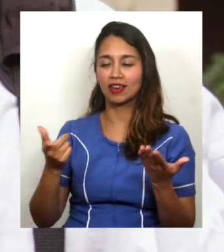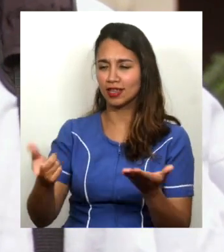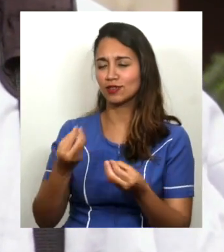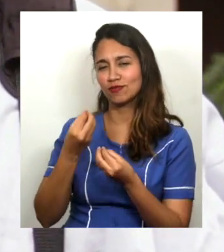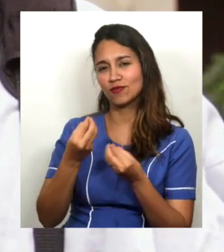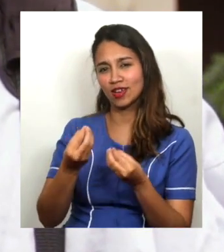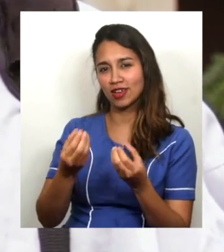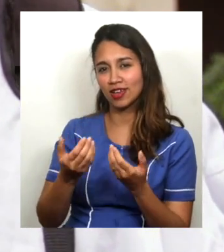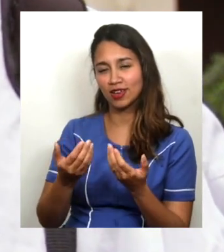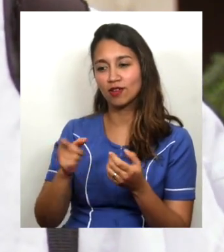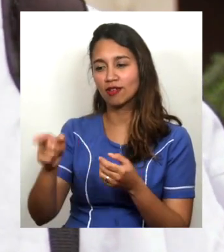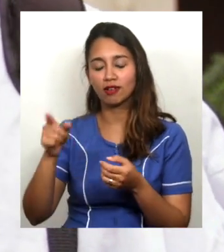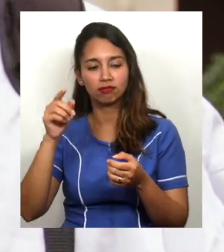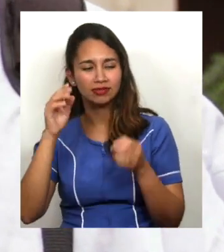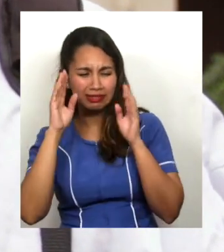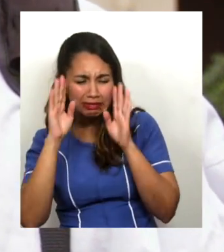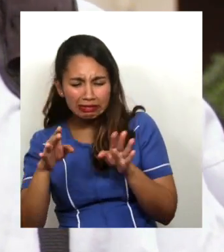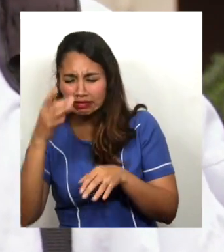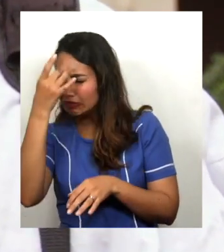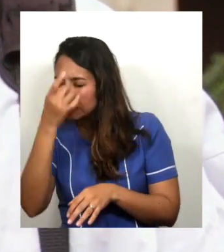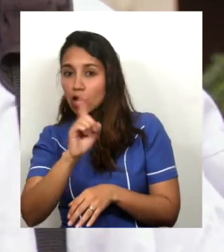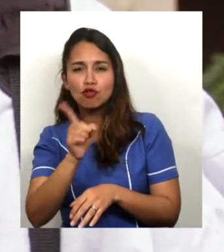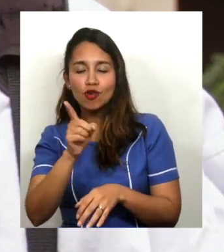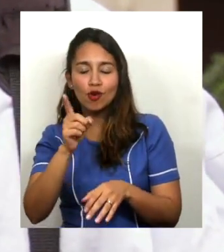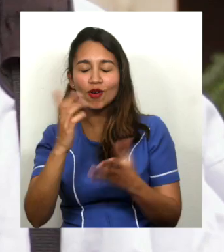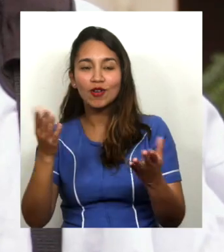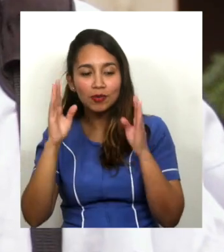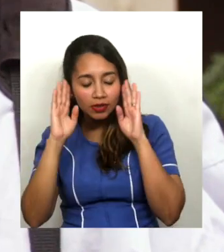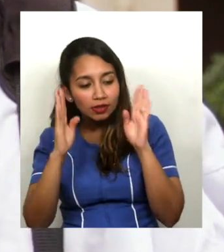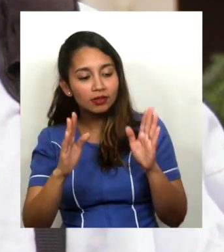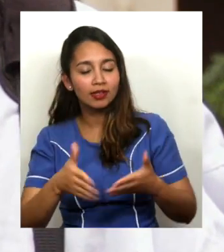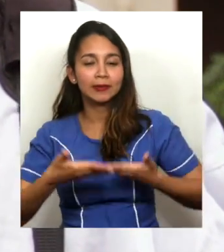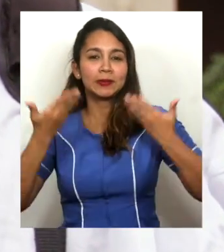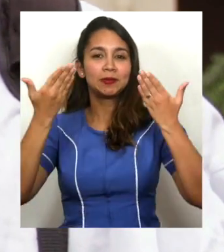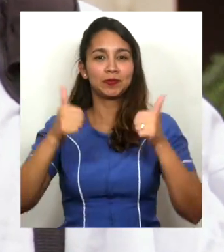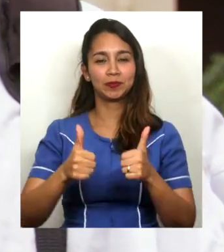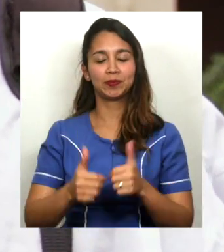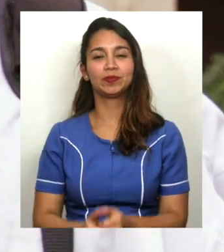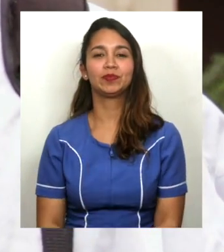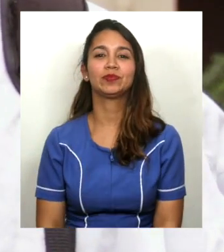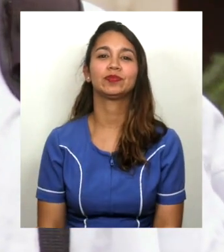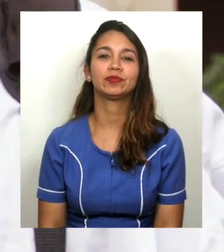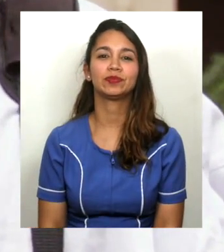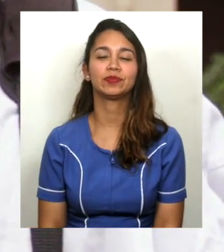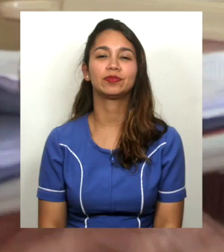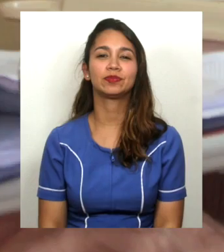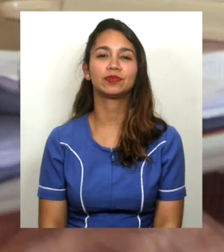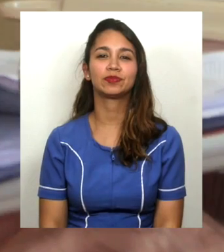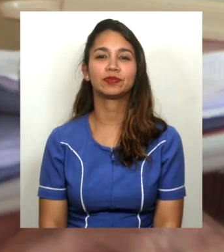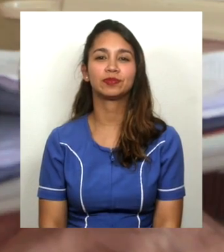terapia, es muy buena terapia que se puedan reír, puedan una distracción, eso les ayuda mucho para su recuperación.